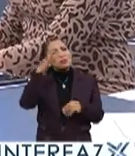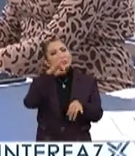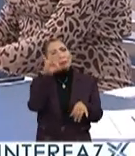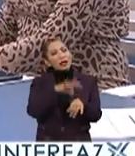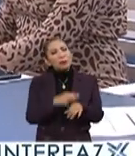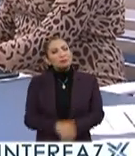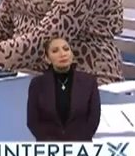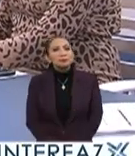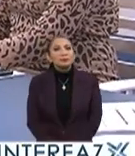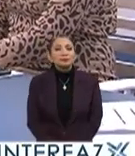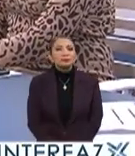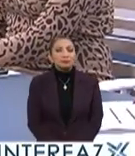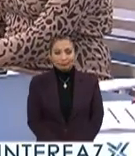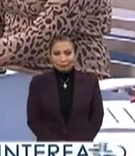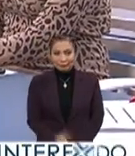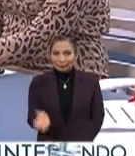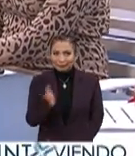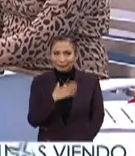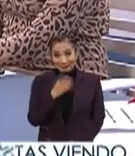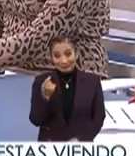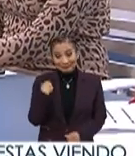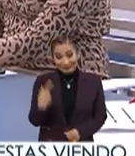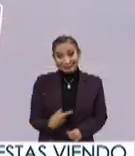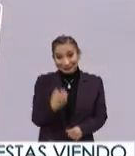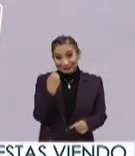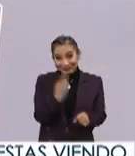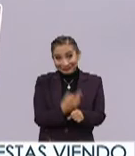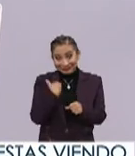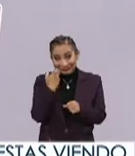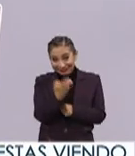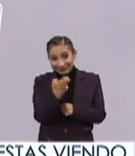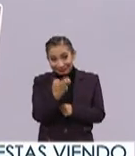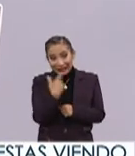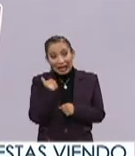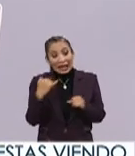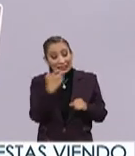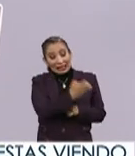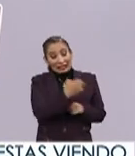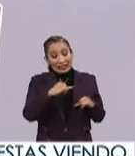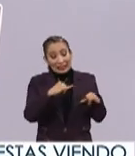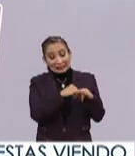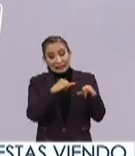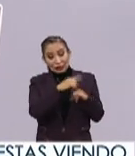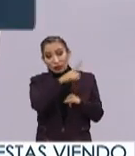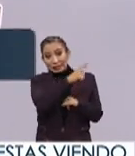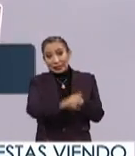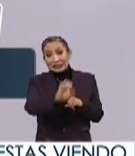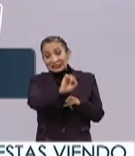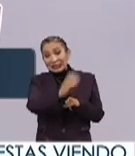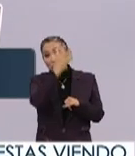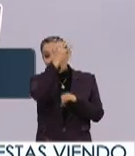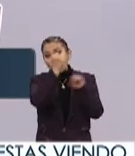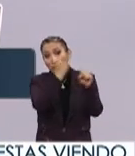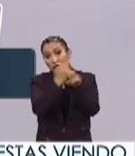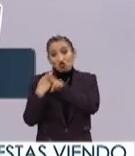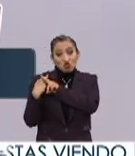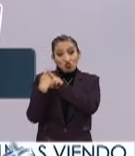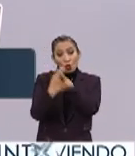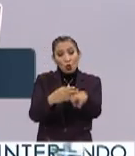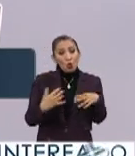de Chapingo, rector. Bueno, pues qué bueno que me da la oportunidad de decir eso. Es una institución que cumple 164